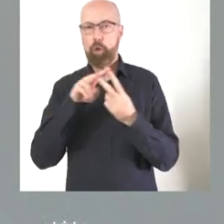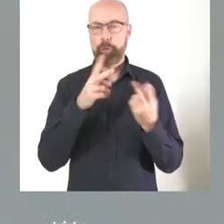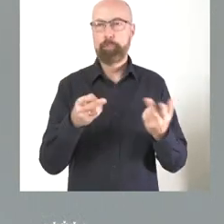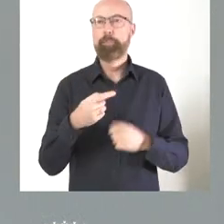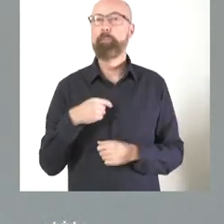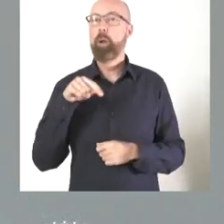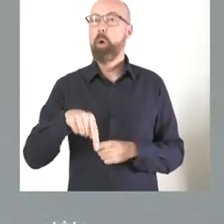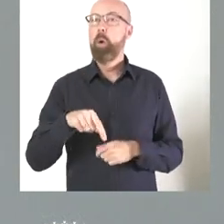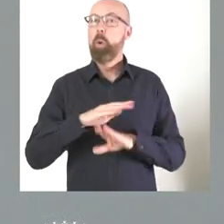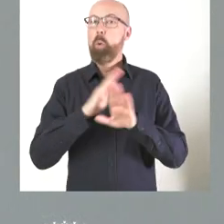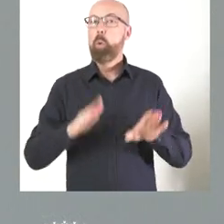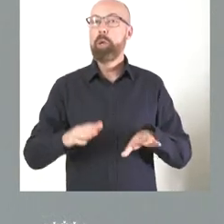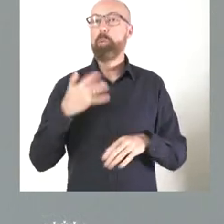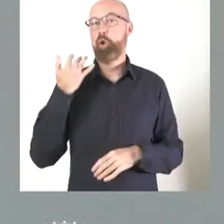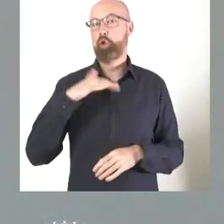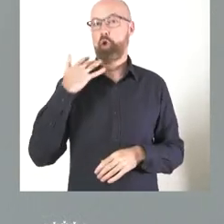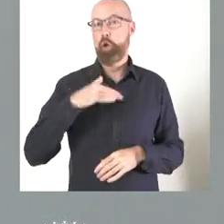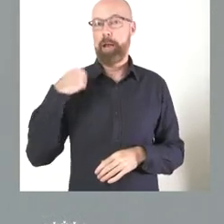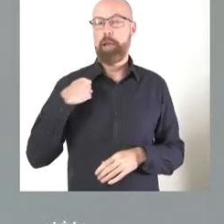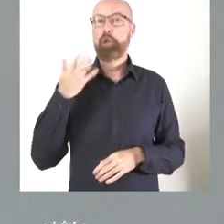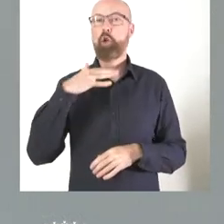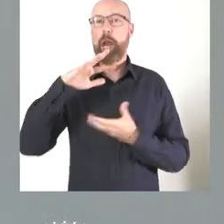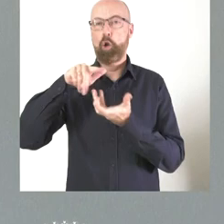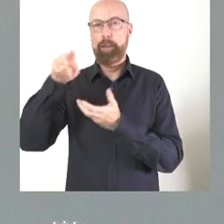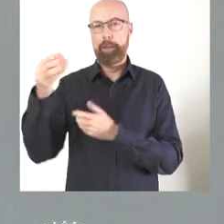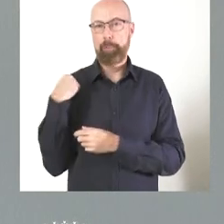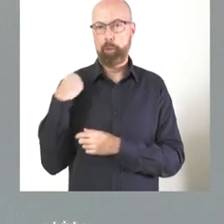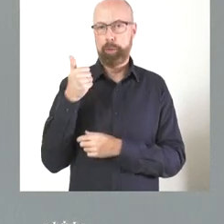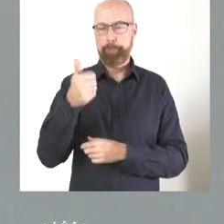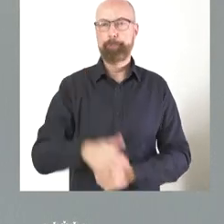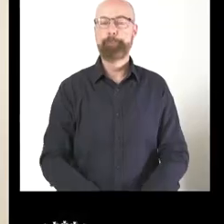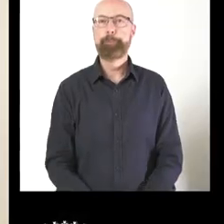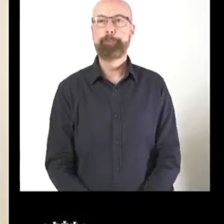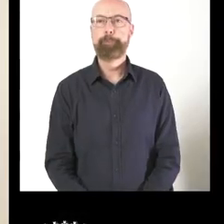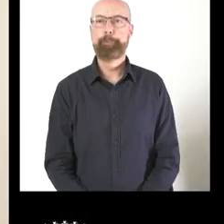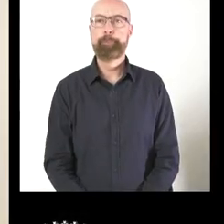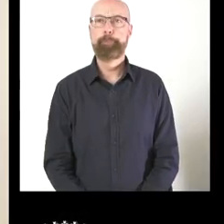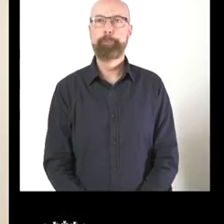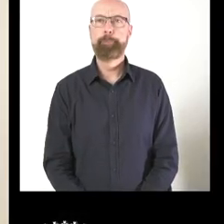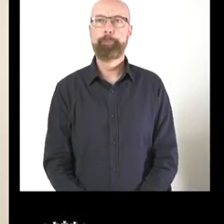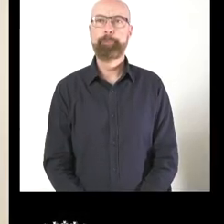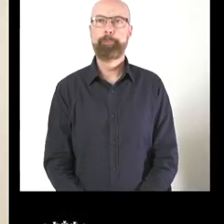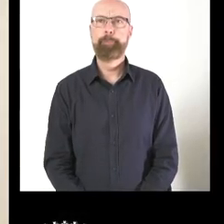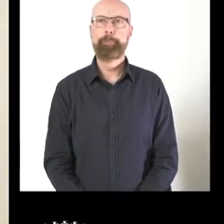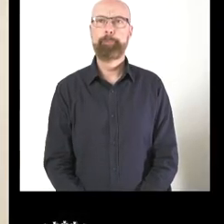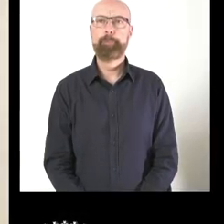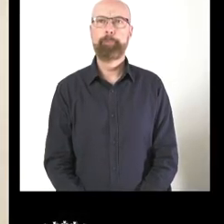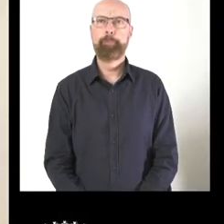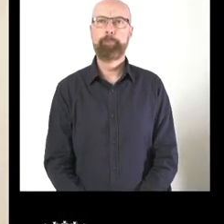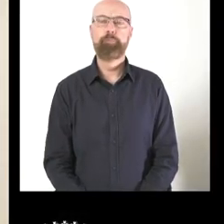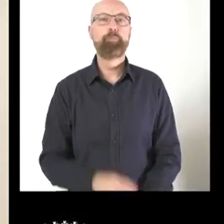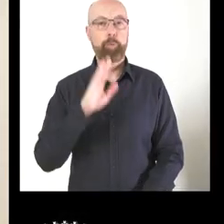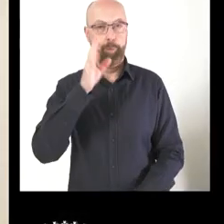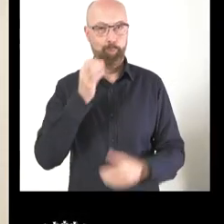hoy en Soria con isiar Ortega de sorianoticias cuando quieras y cierre Buenos días Hola